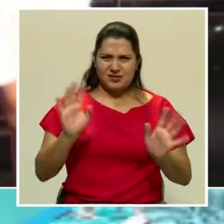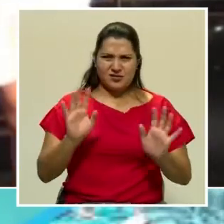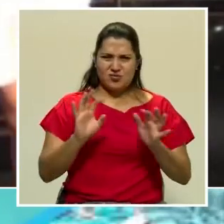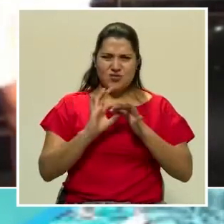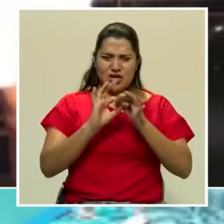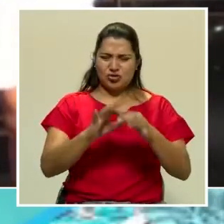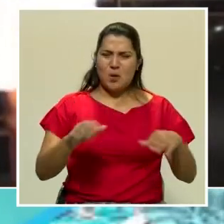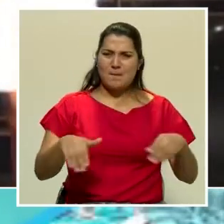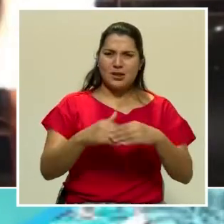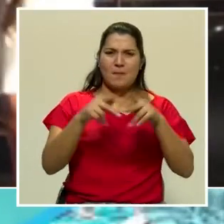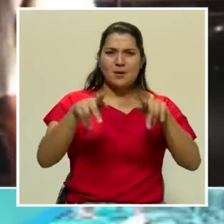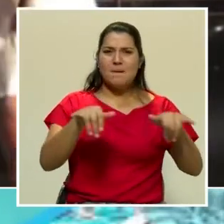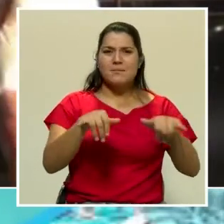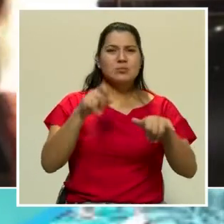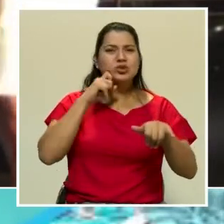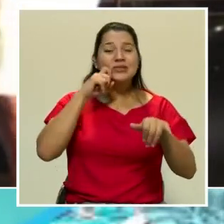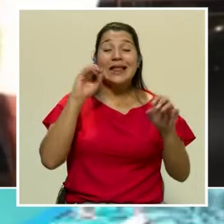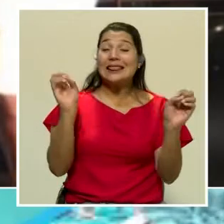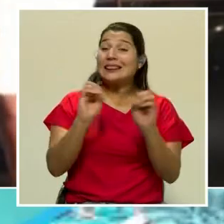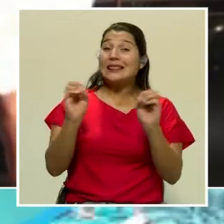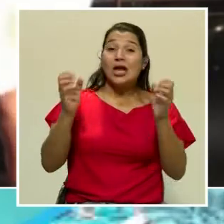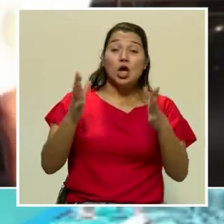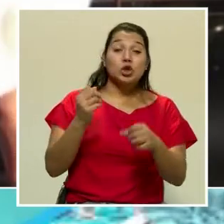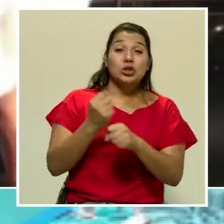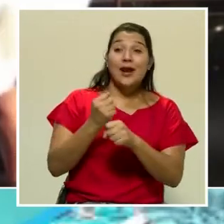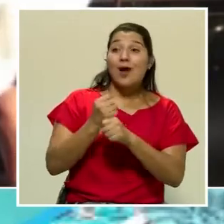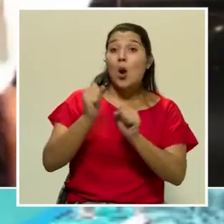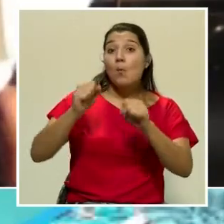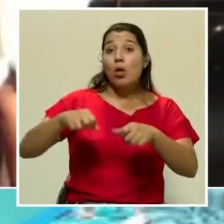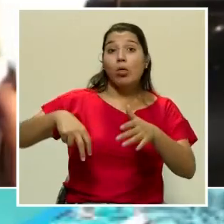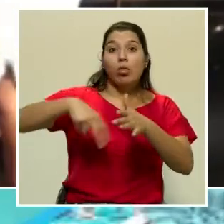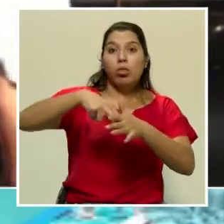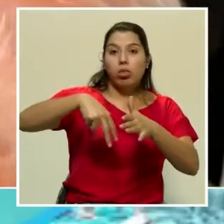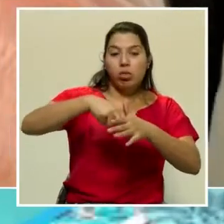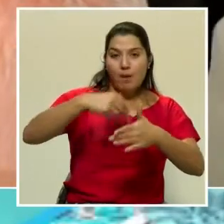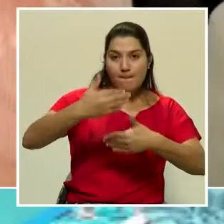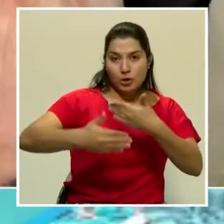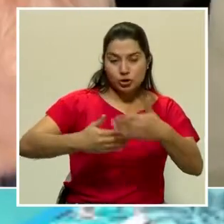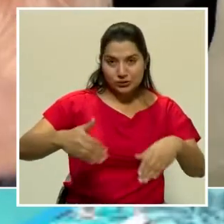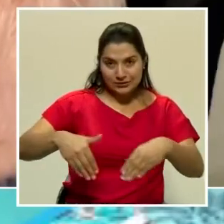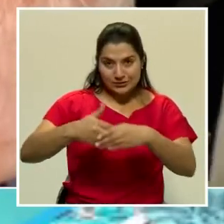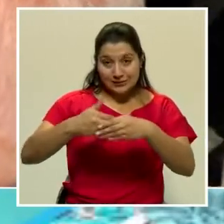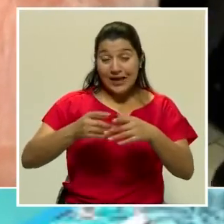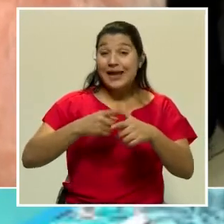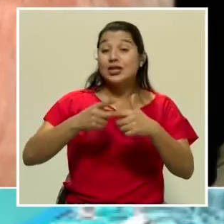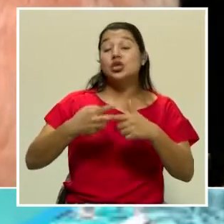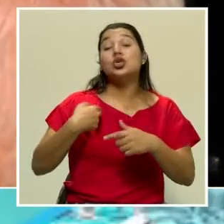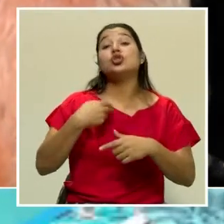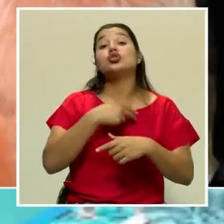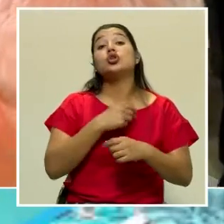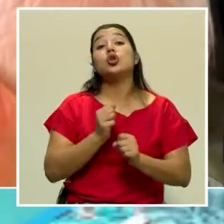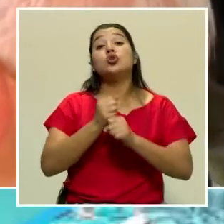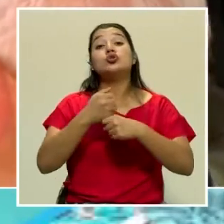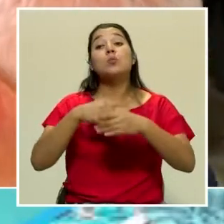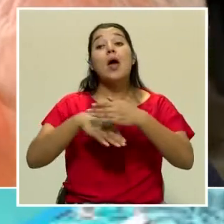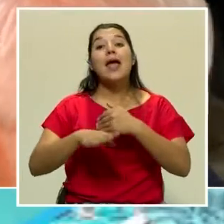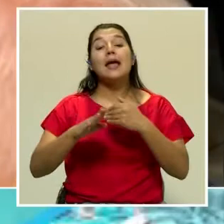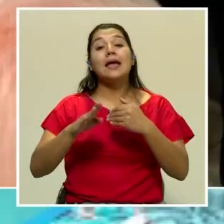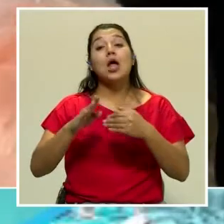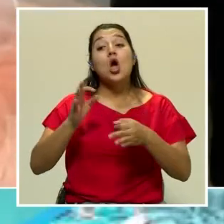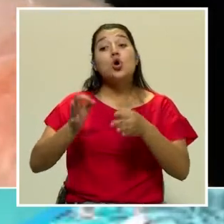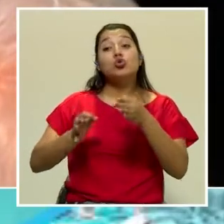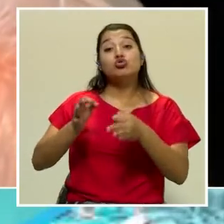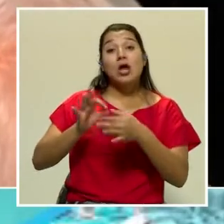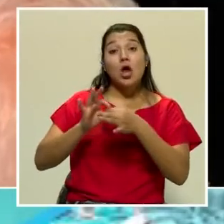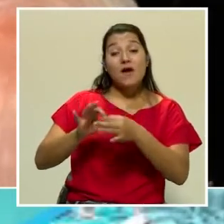mismo sexo. Ningún funcionario judicial lo puede hacer. Entonces, nosotros lo hicimos en el juzgado porque queríamos